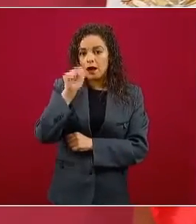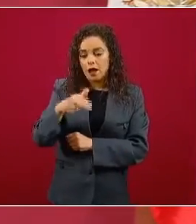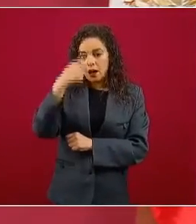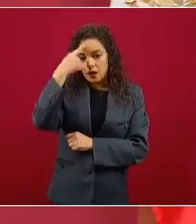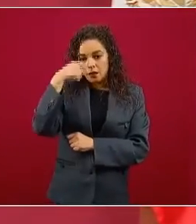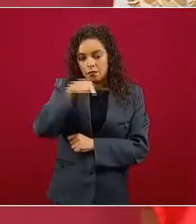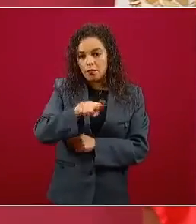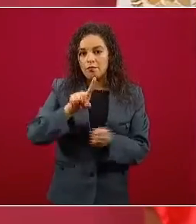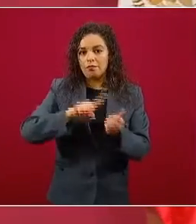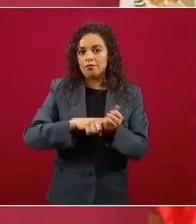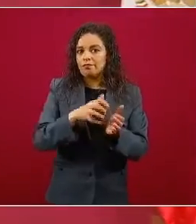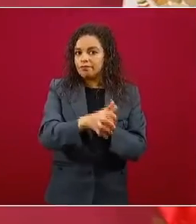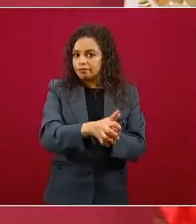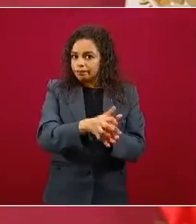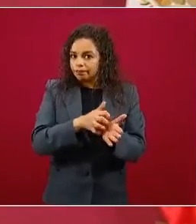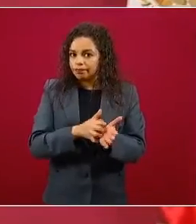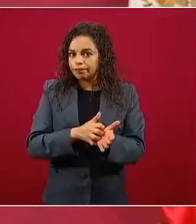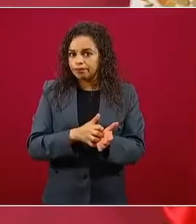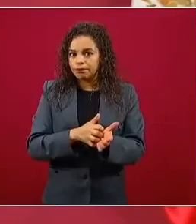republicana,